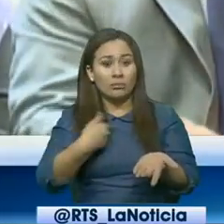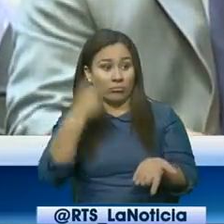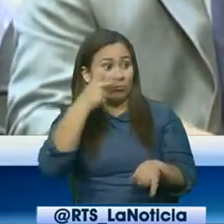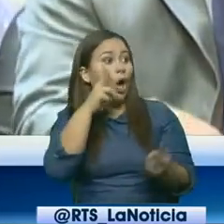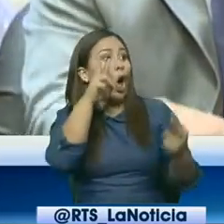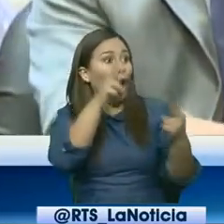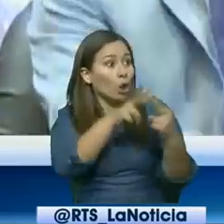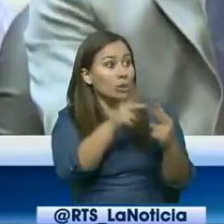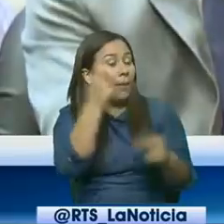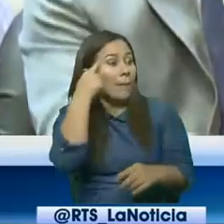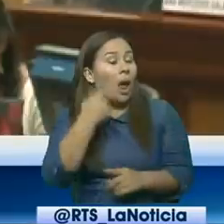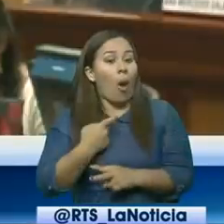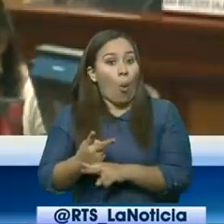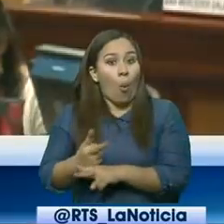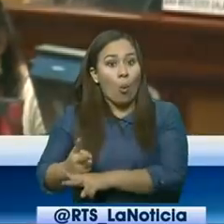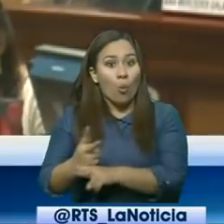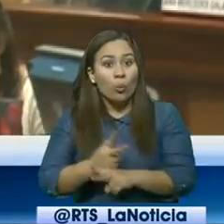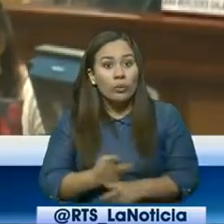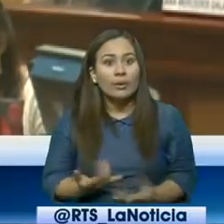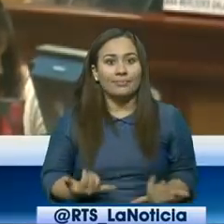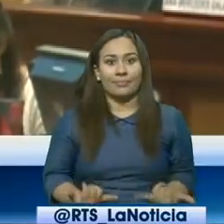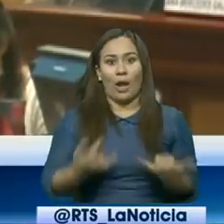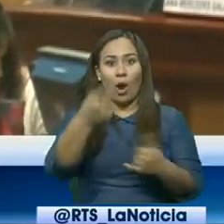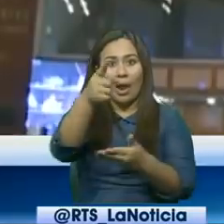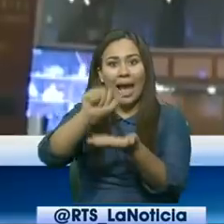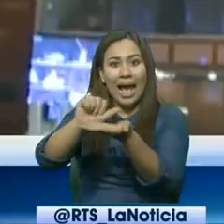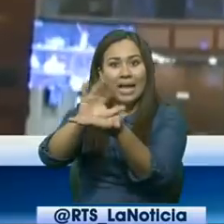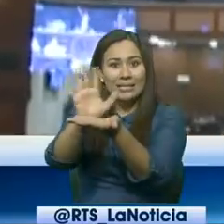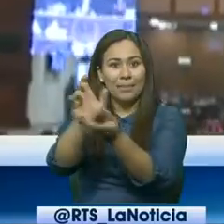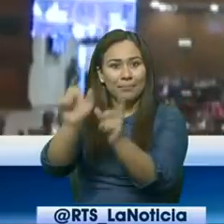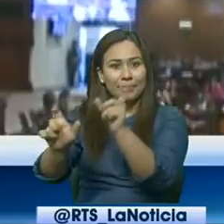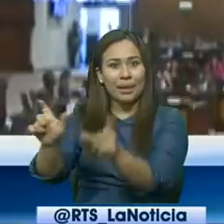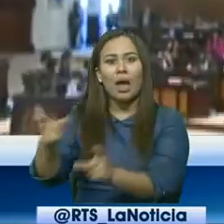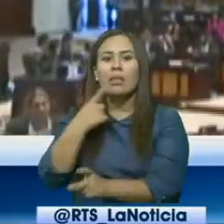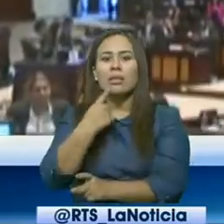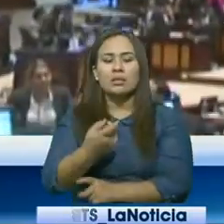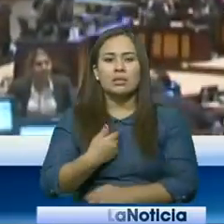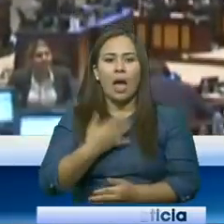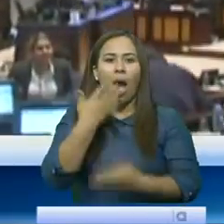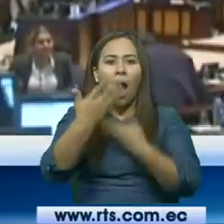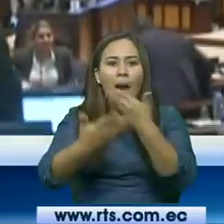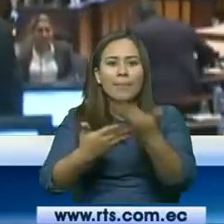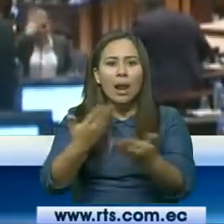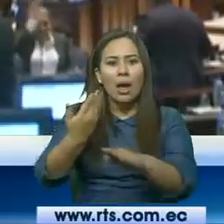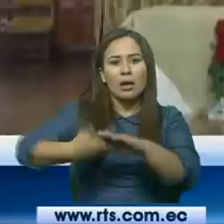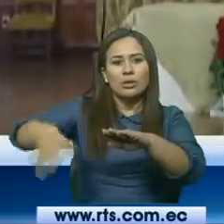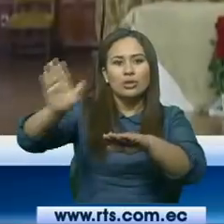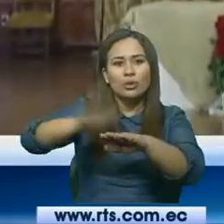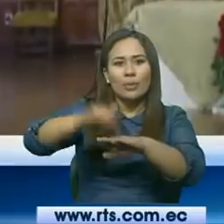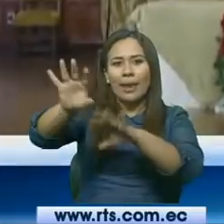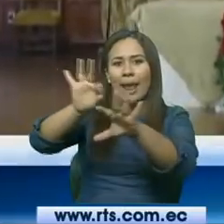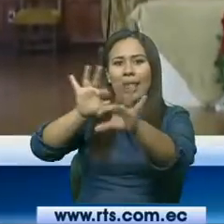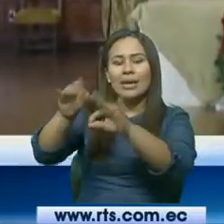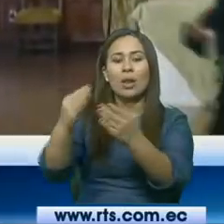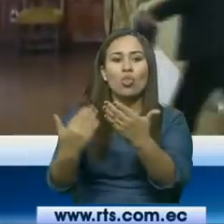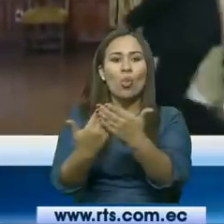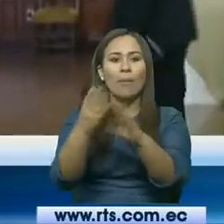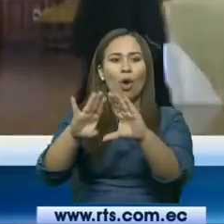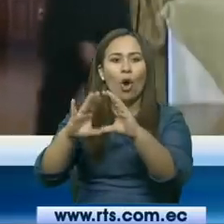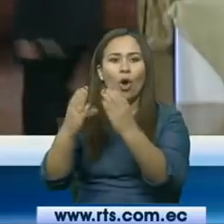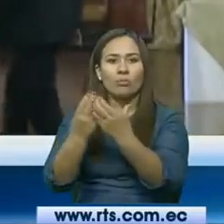legislativa pero hoy la agenda está ocupada por las siete eternas para designar al consejo de participación